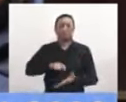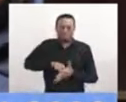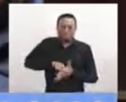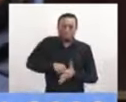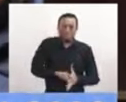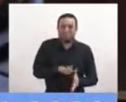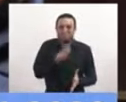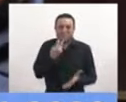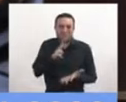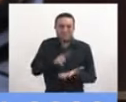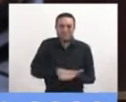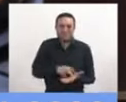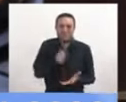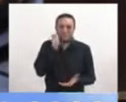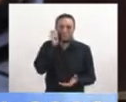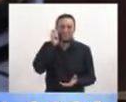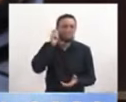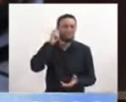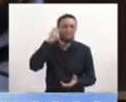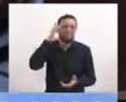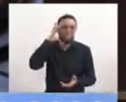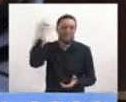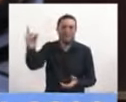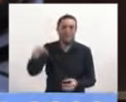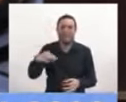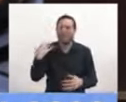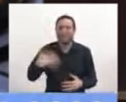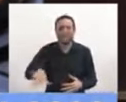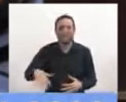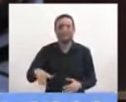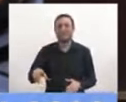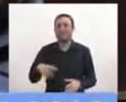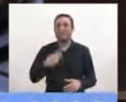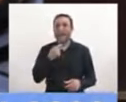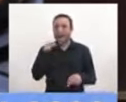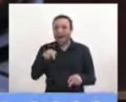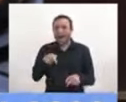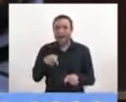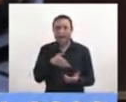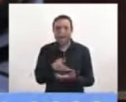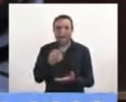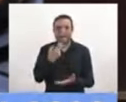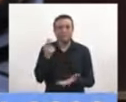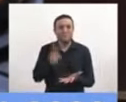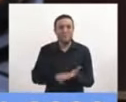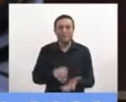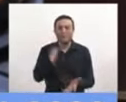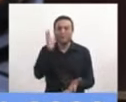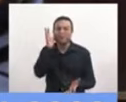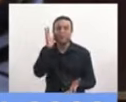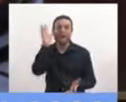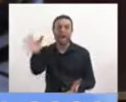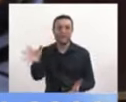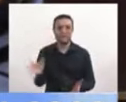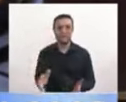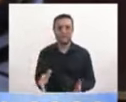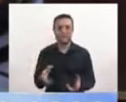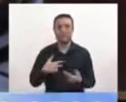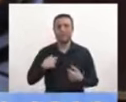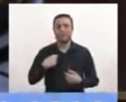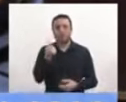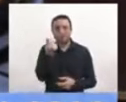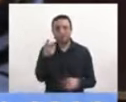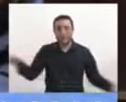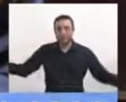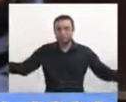decir, le exigimos a la gente más impuestos que nunca antes. Ese dinero que recauda el Estado no alcanza y por eso tiene déficit, y